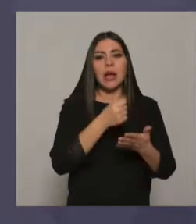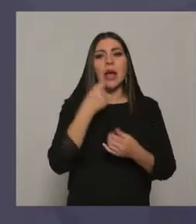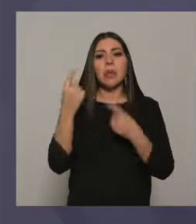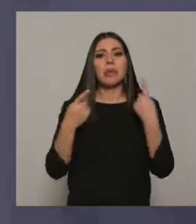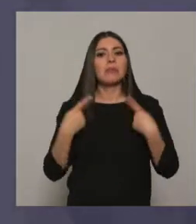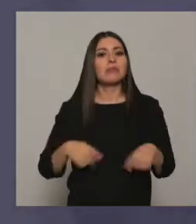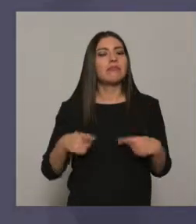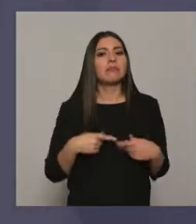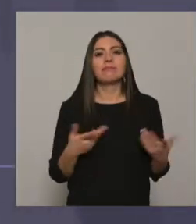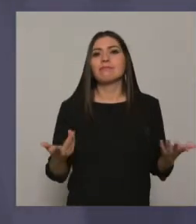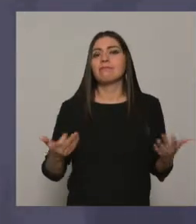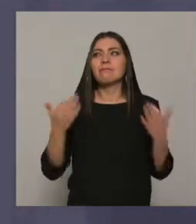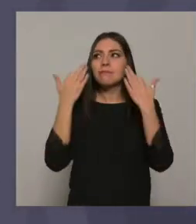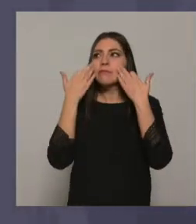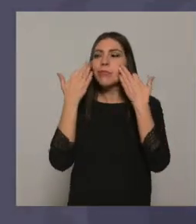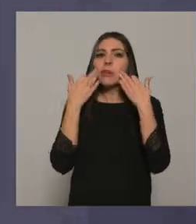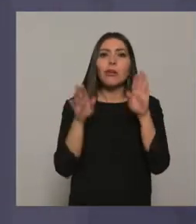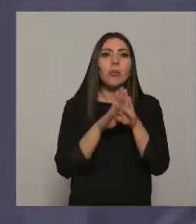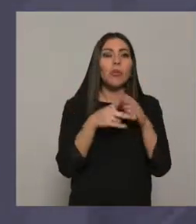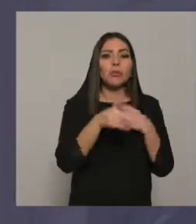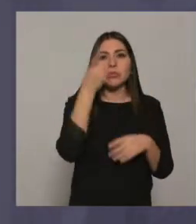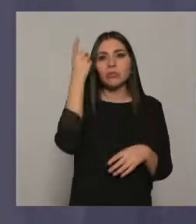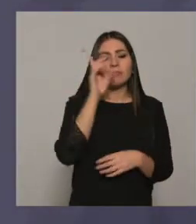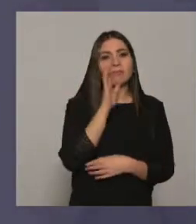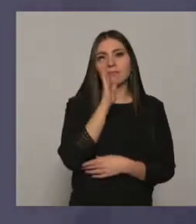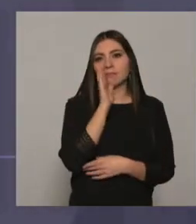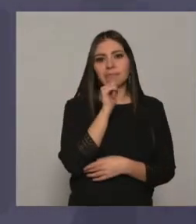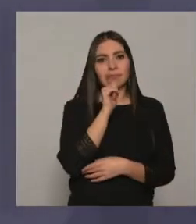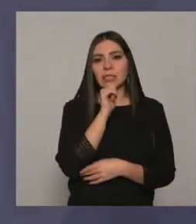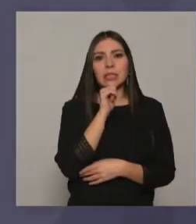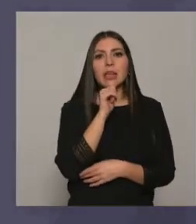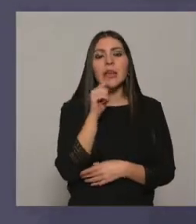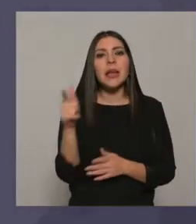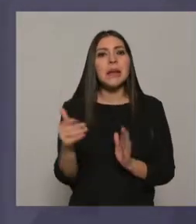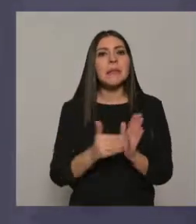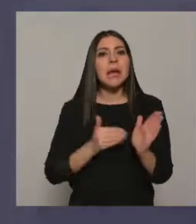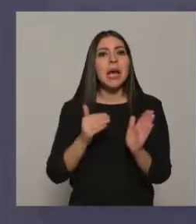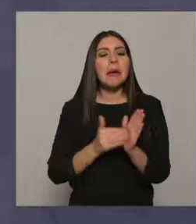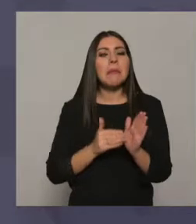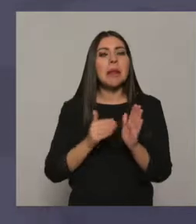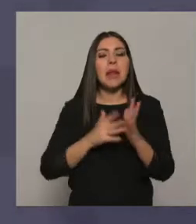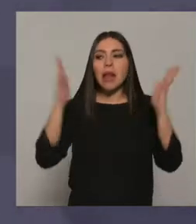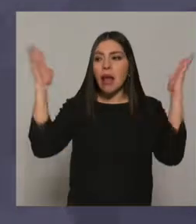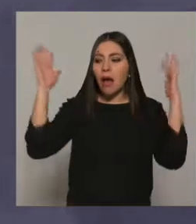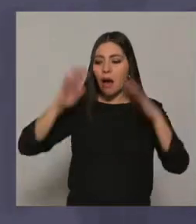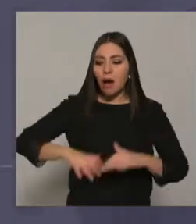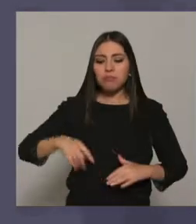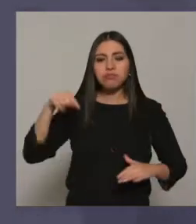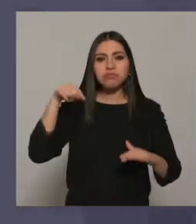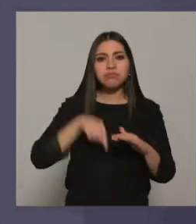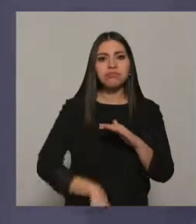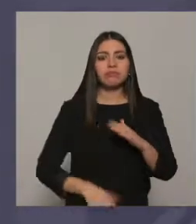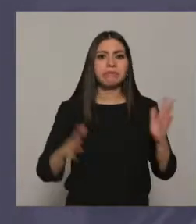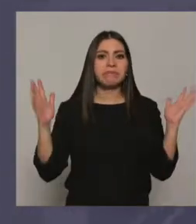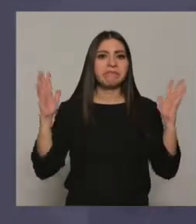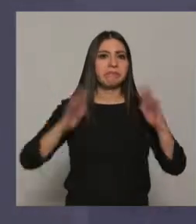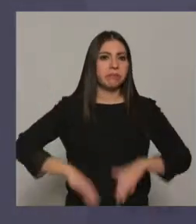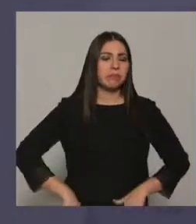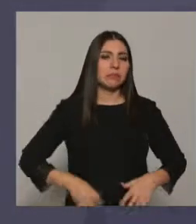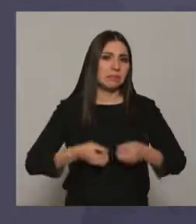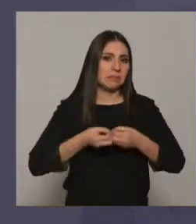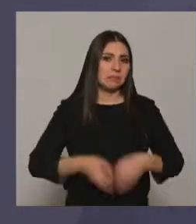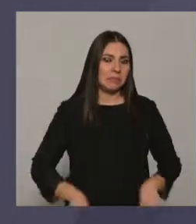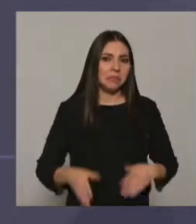que no podían demostrar la propiedad. ¿Por qué? Porque los documentos se quedaron en el edificio colapsado. Fíjate, Mariana, que estás tocando un